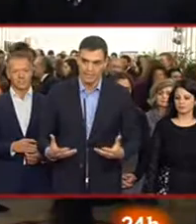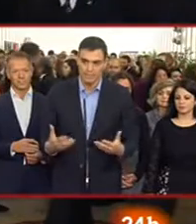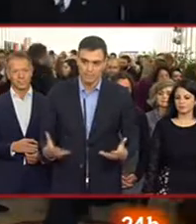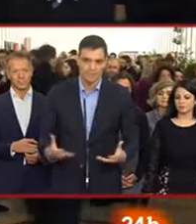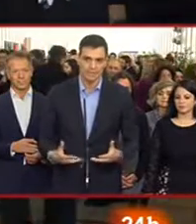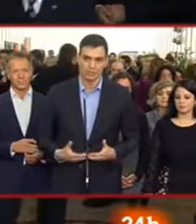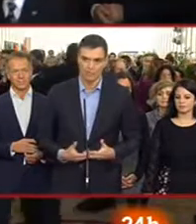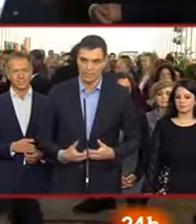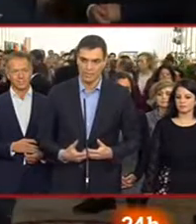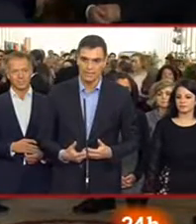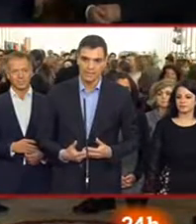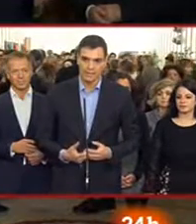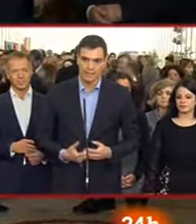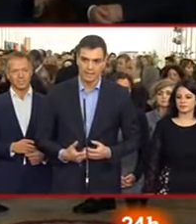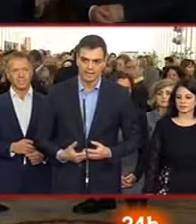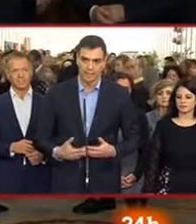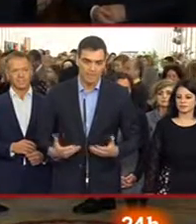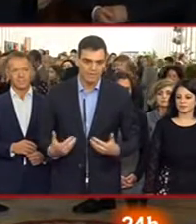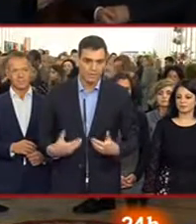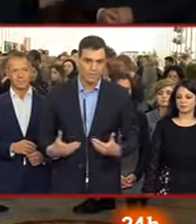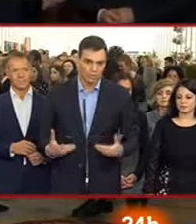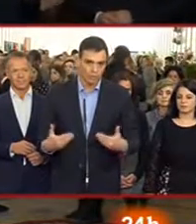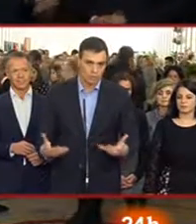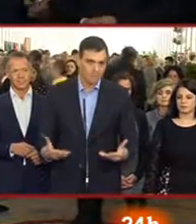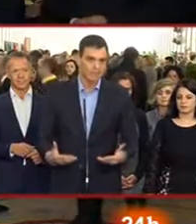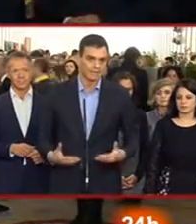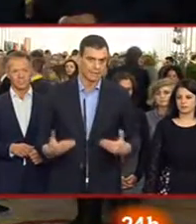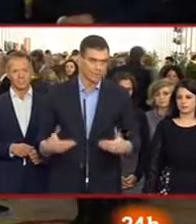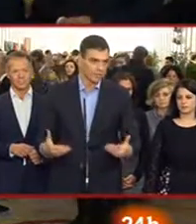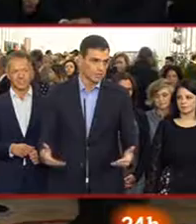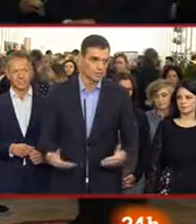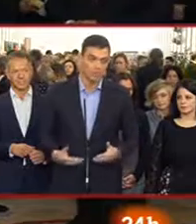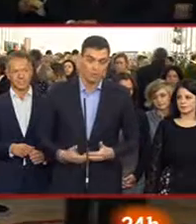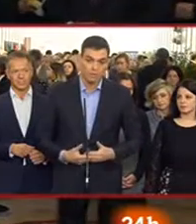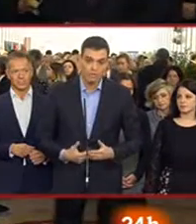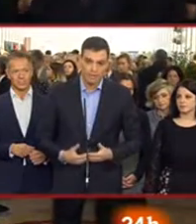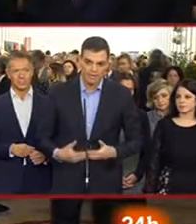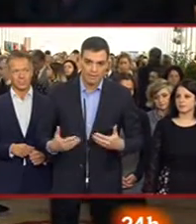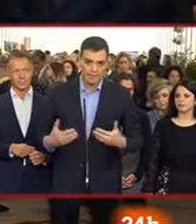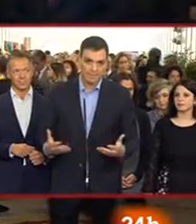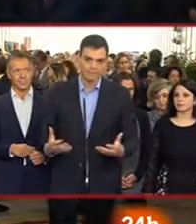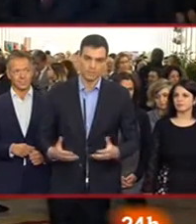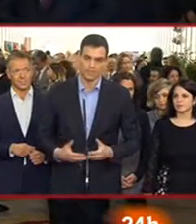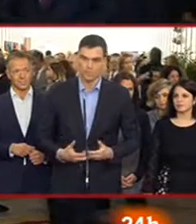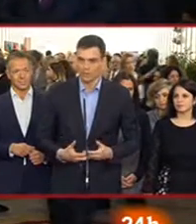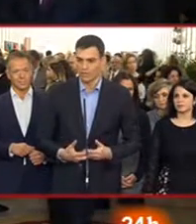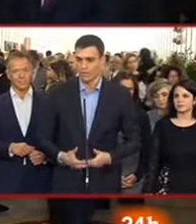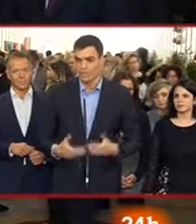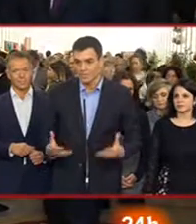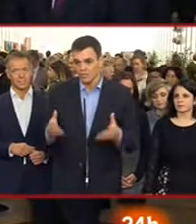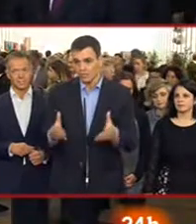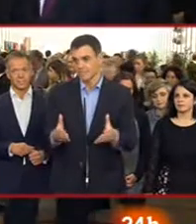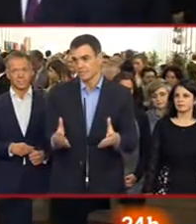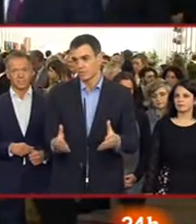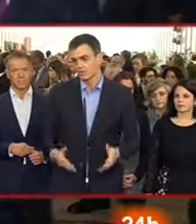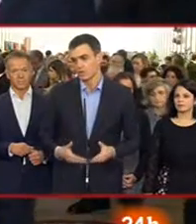creo que es importante, en consecuencia, también hacer una lectura autocrítica de la aplicación de esa Constitución y reivindicar, sobre todo, que esos